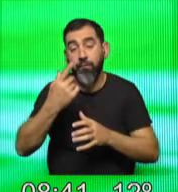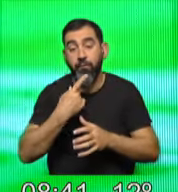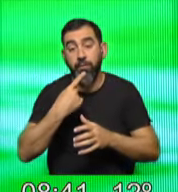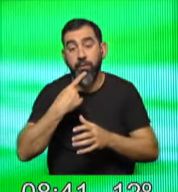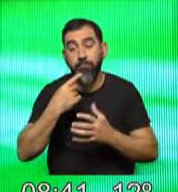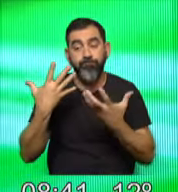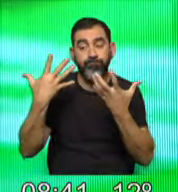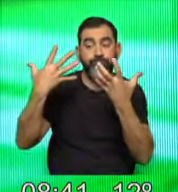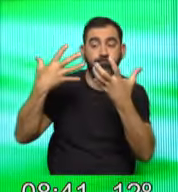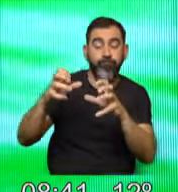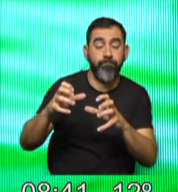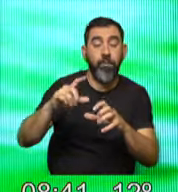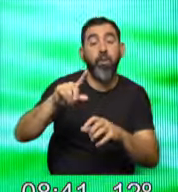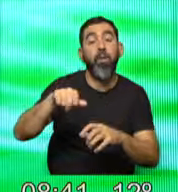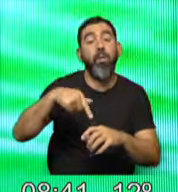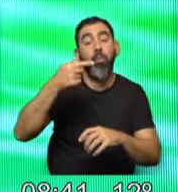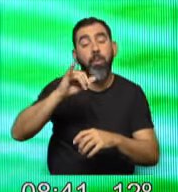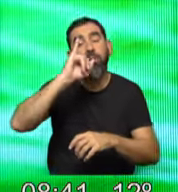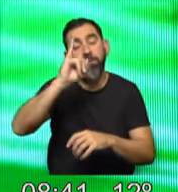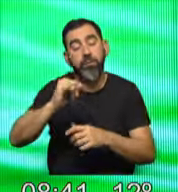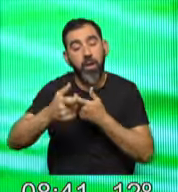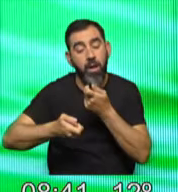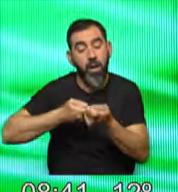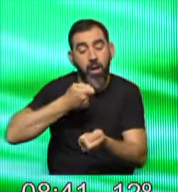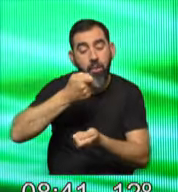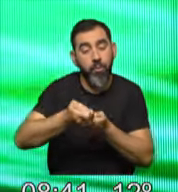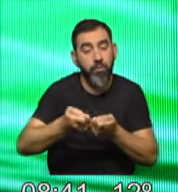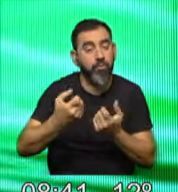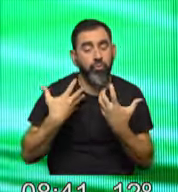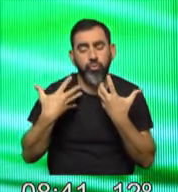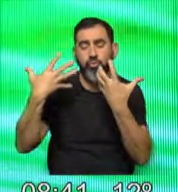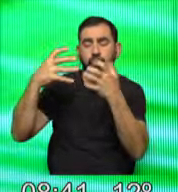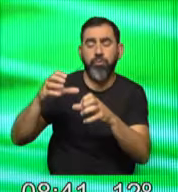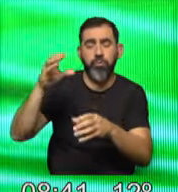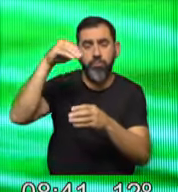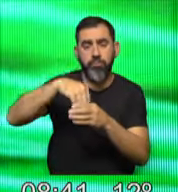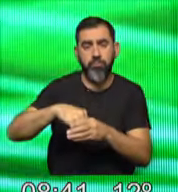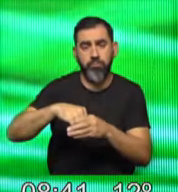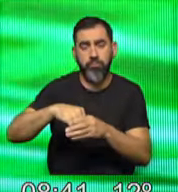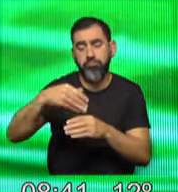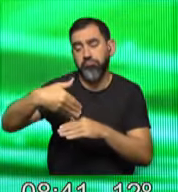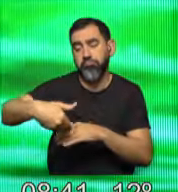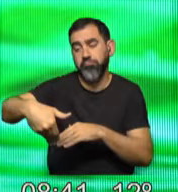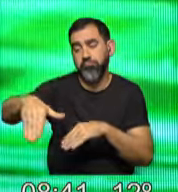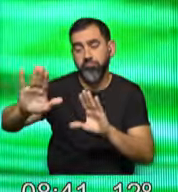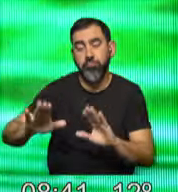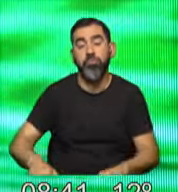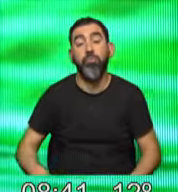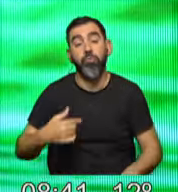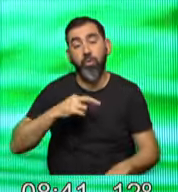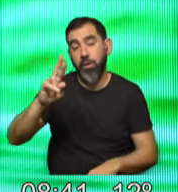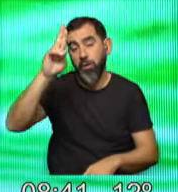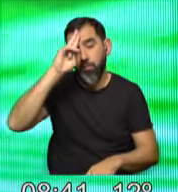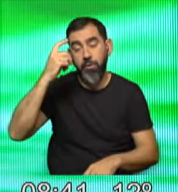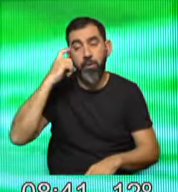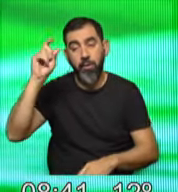al principio no estaban de acuerdo y finalmente luego se fueron sumando Entonces yo no me quiero meter no es prudente hacerlo Este soy respetuoso